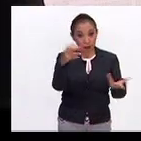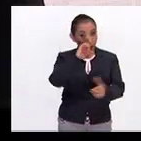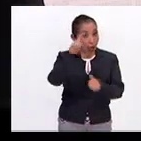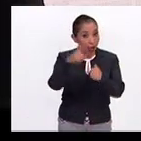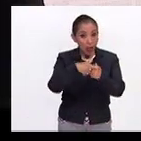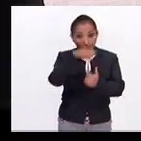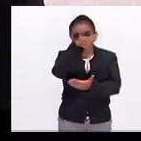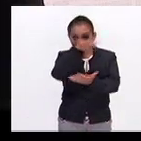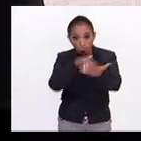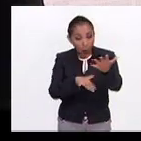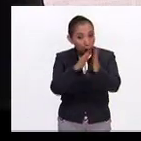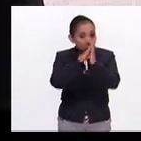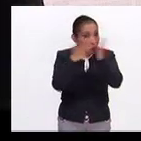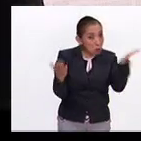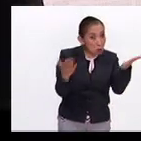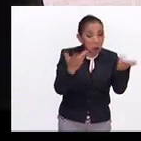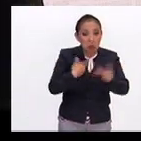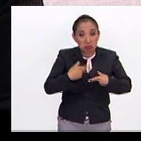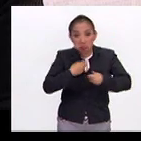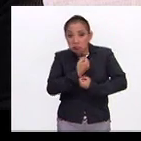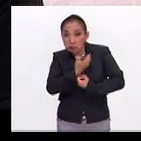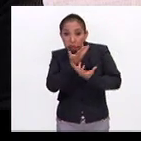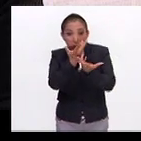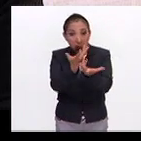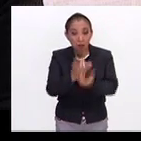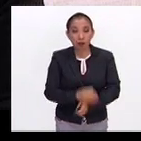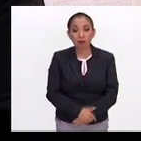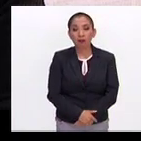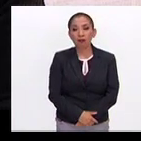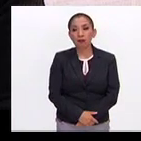¿Poesía? Leo poesía diariamente en Twitter.